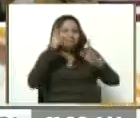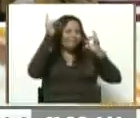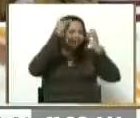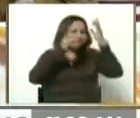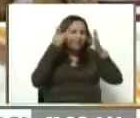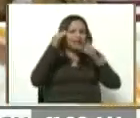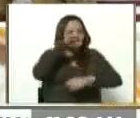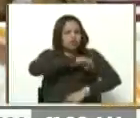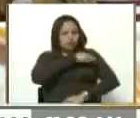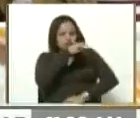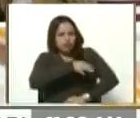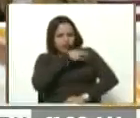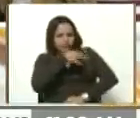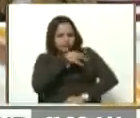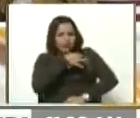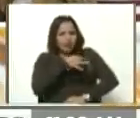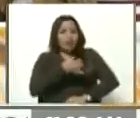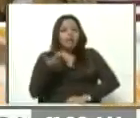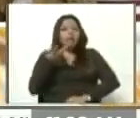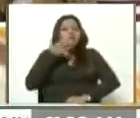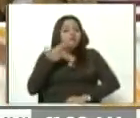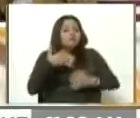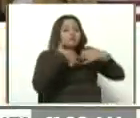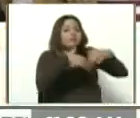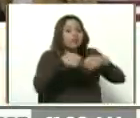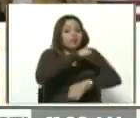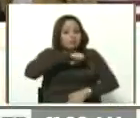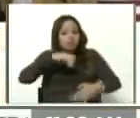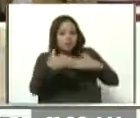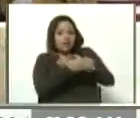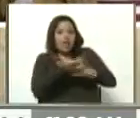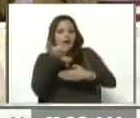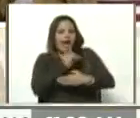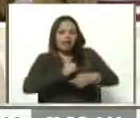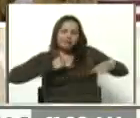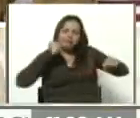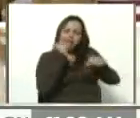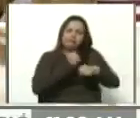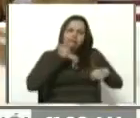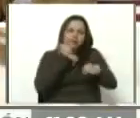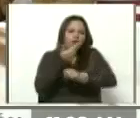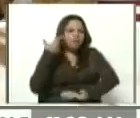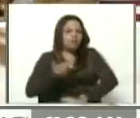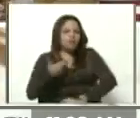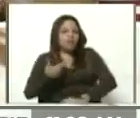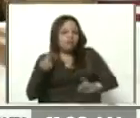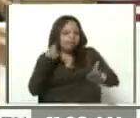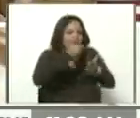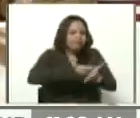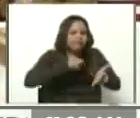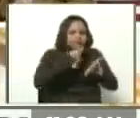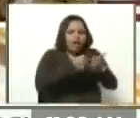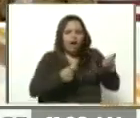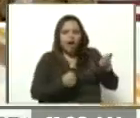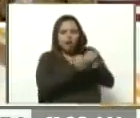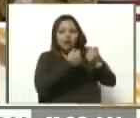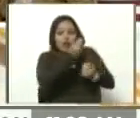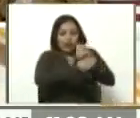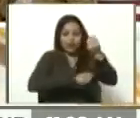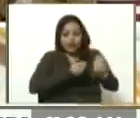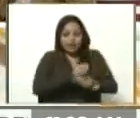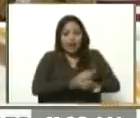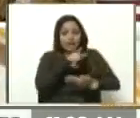como sociedad, donde el sector privado ha venido desempeñando un rol de invertir, de producir, sobre todo